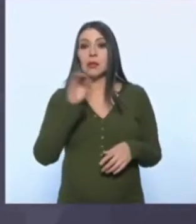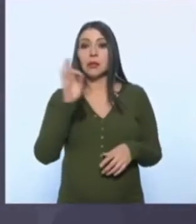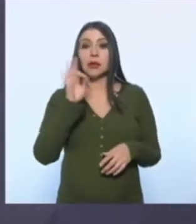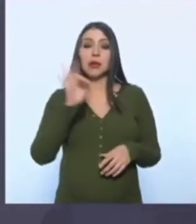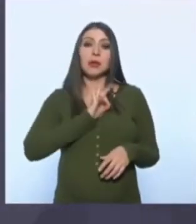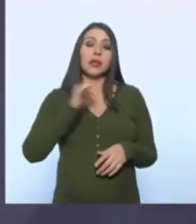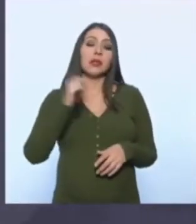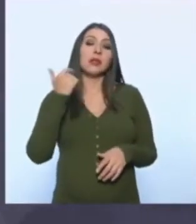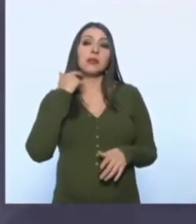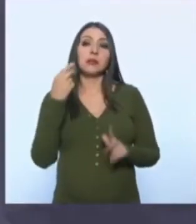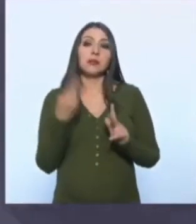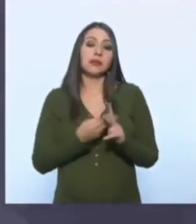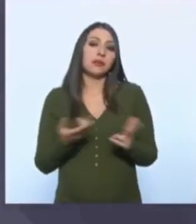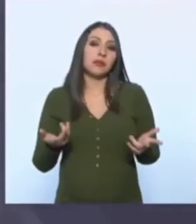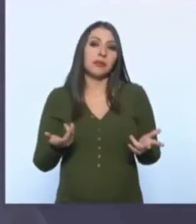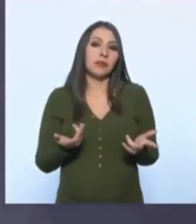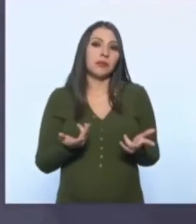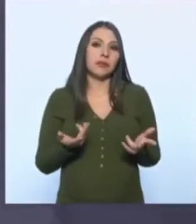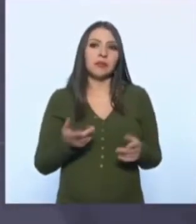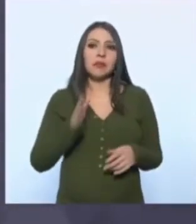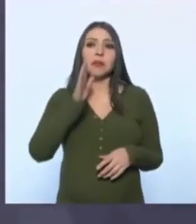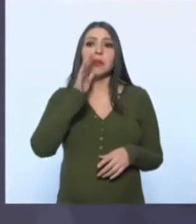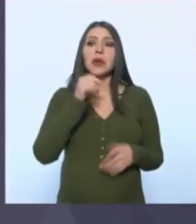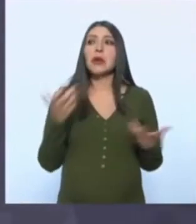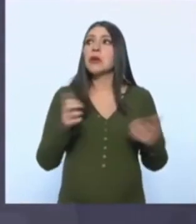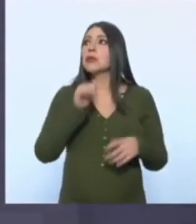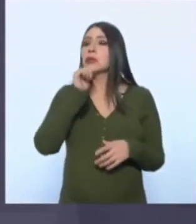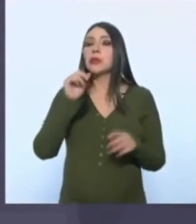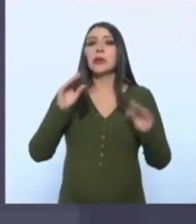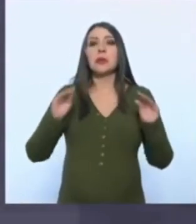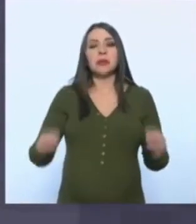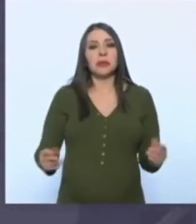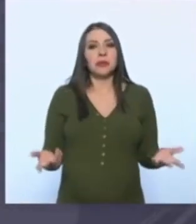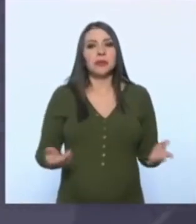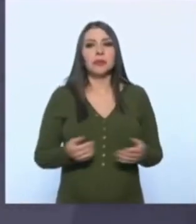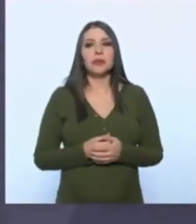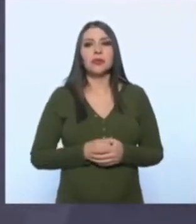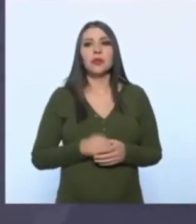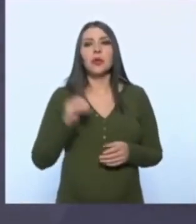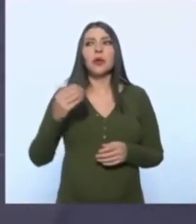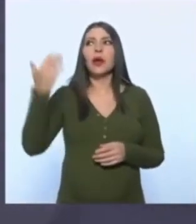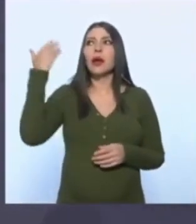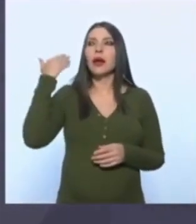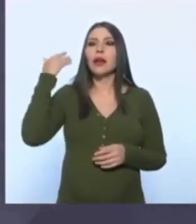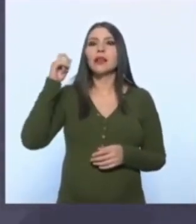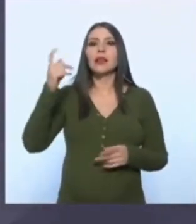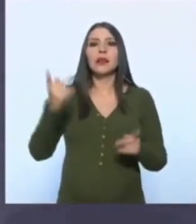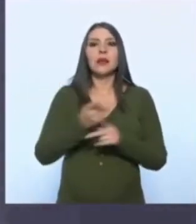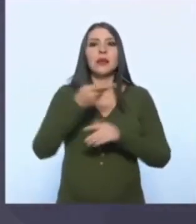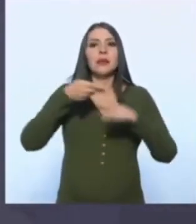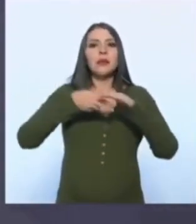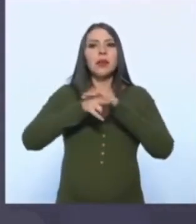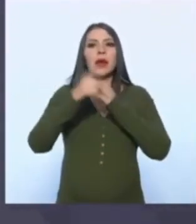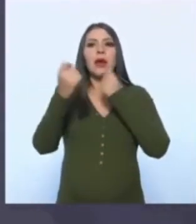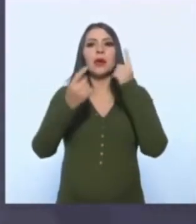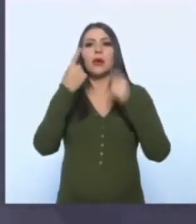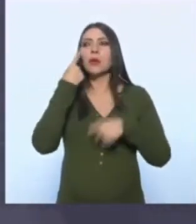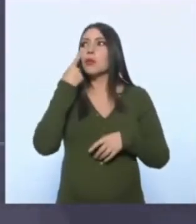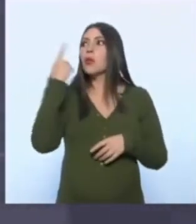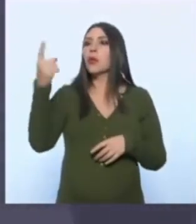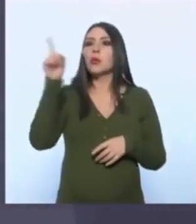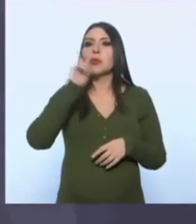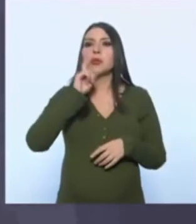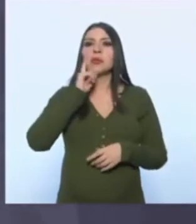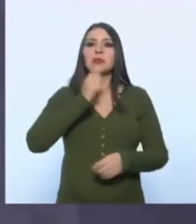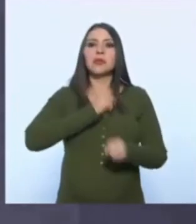asesinada, eso no puede quedar impune. O lo que pasaba en el metro, ¿no? Que veían a mujeres que estaban siendo agredidas y como